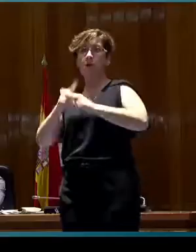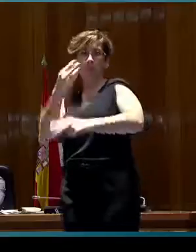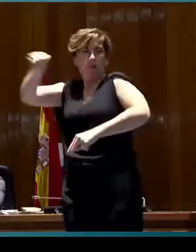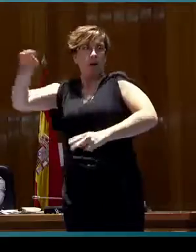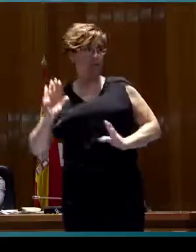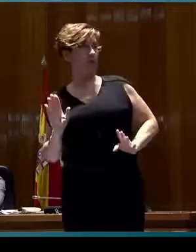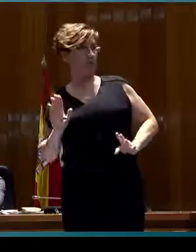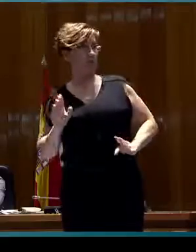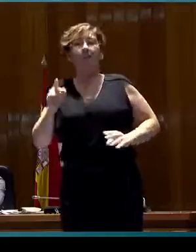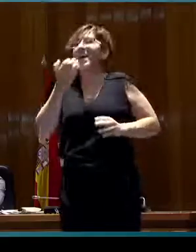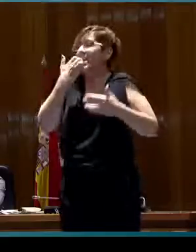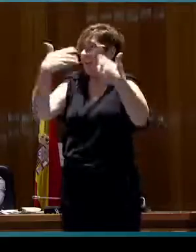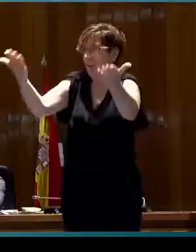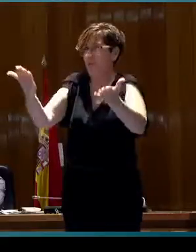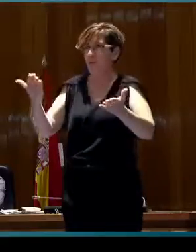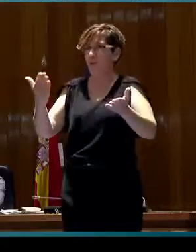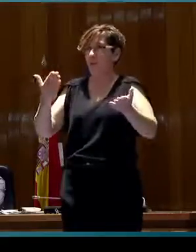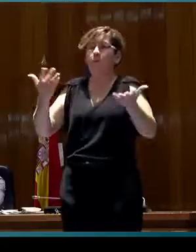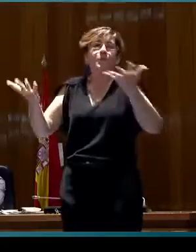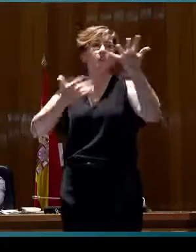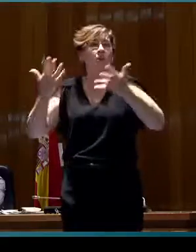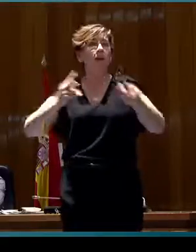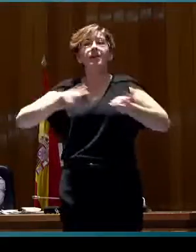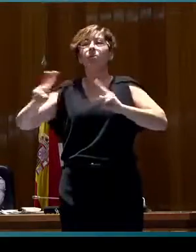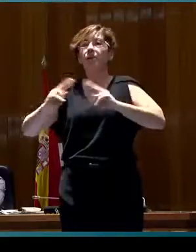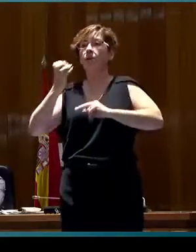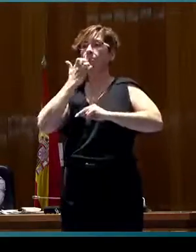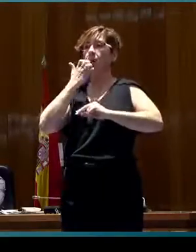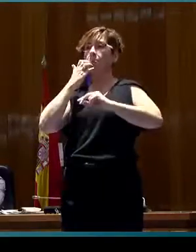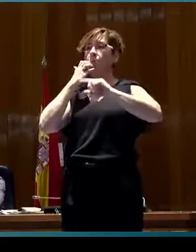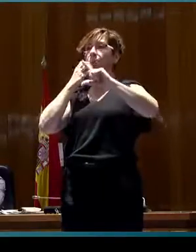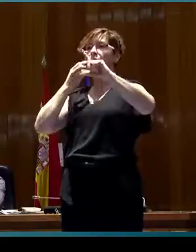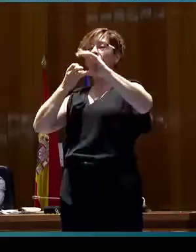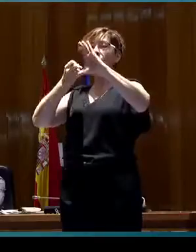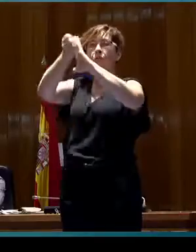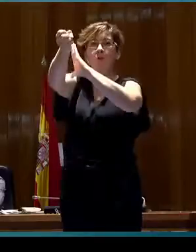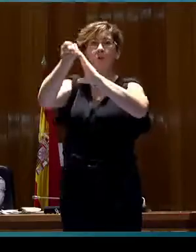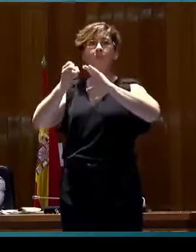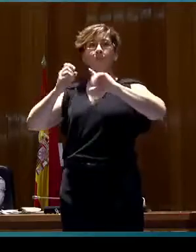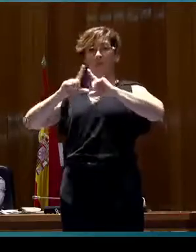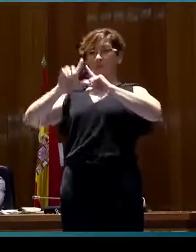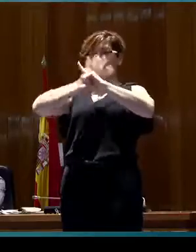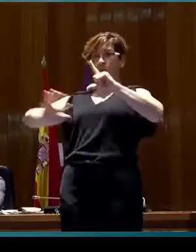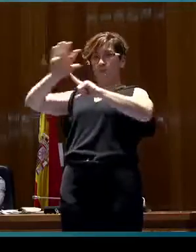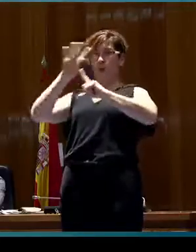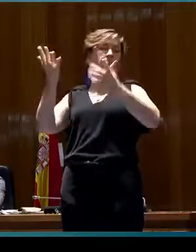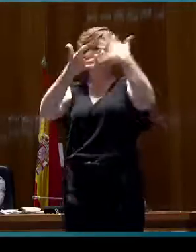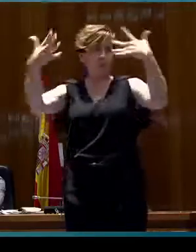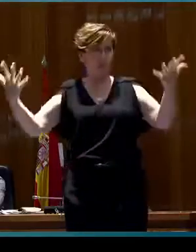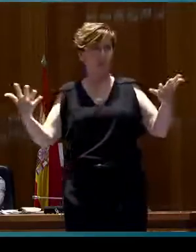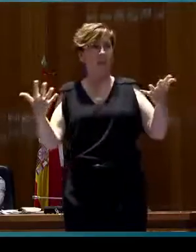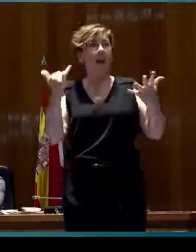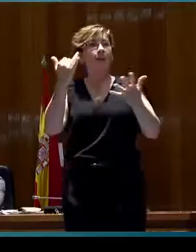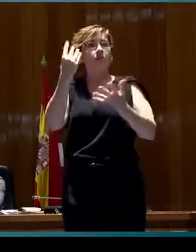o interpretaciones de lo que todos hemos estudiado sobre la diferencia entre fondo y figura, hoy muy discutidas a nivel teórico, pero bueno,